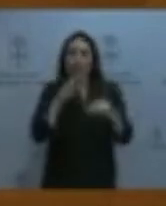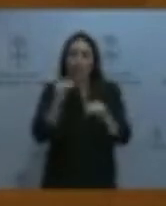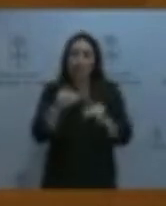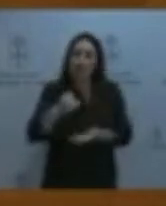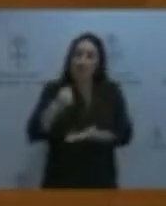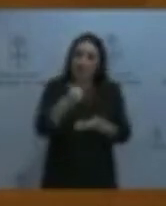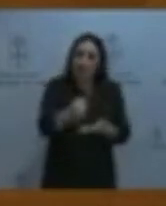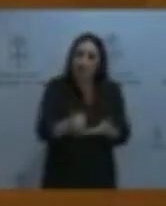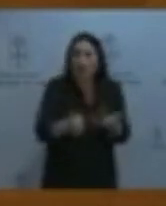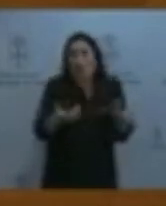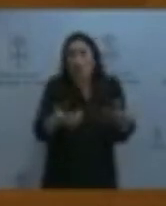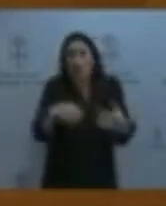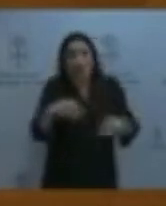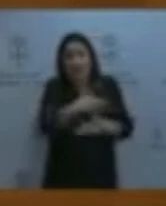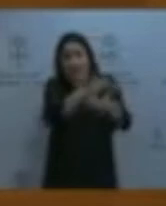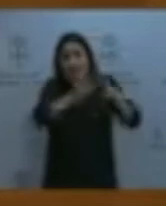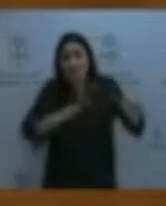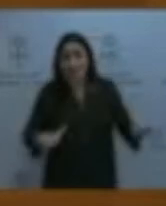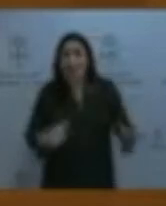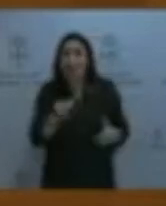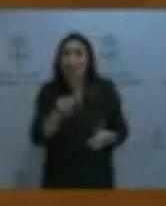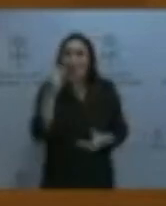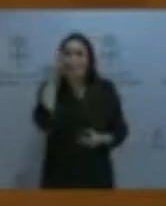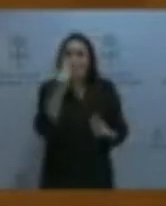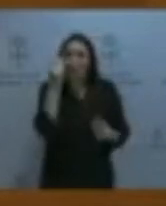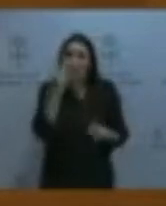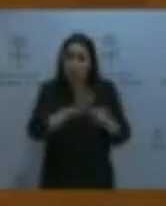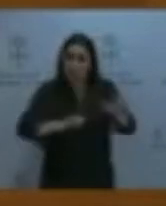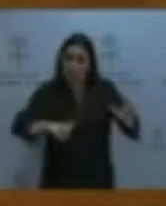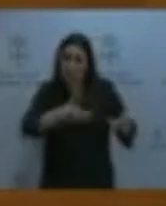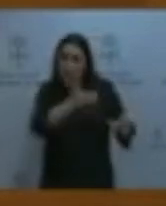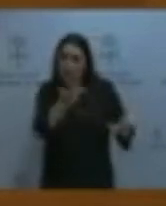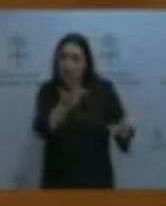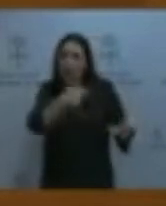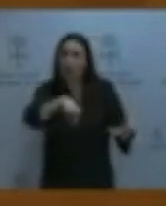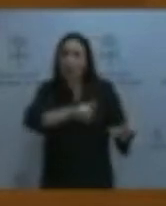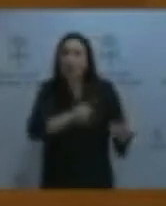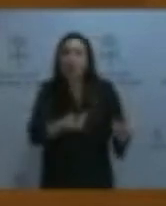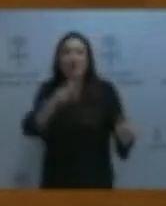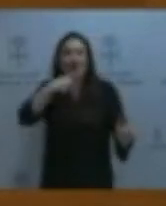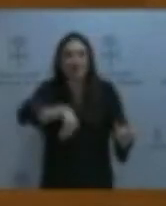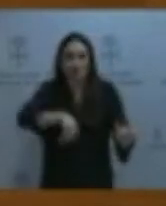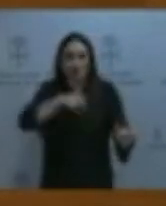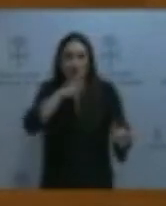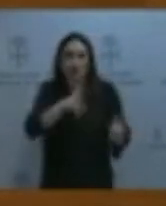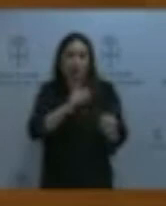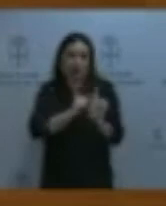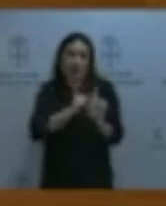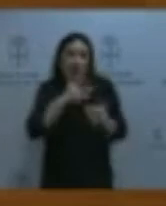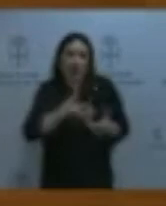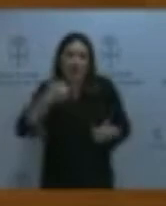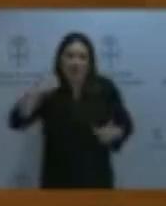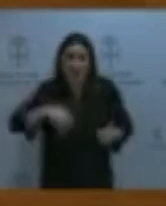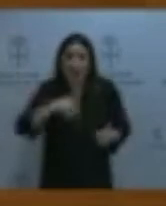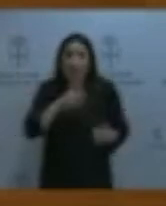mayoría, y entiende que esa gran mayoría ya está exenta con los actuales niveles, porque los niveles